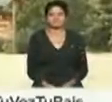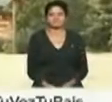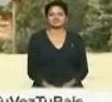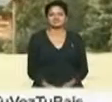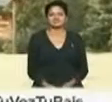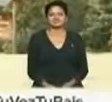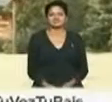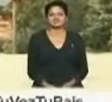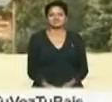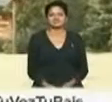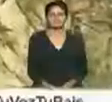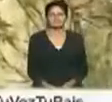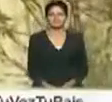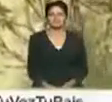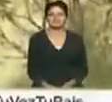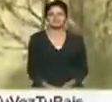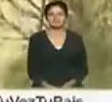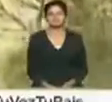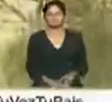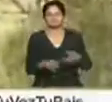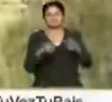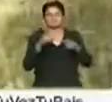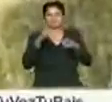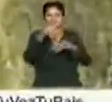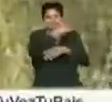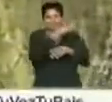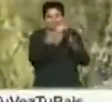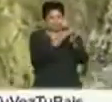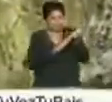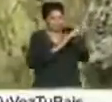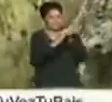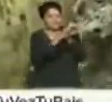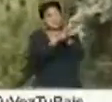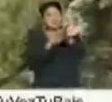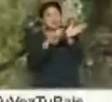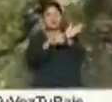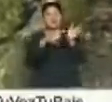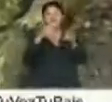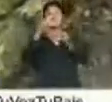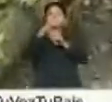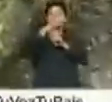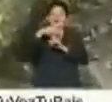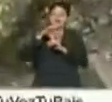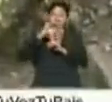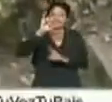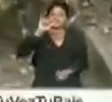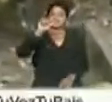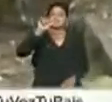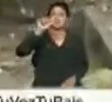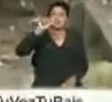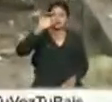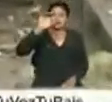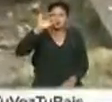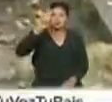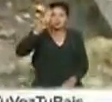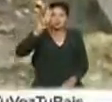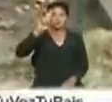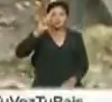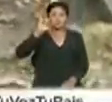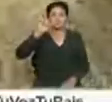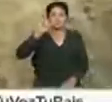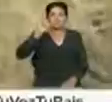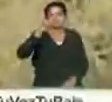meridional de la provincia, en el cantón Espíndola, se encuentra el Parque Nacional Yacuri. Un polo de atracción turística con más